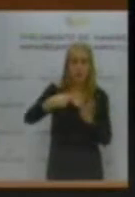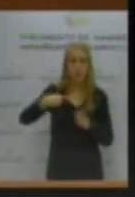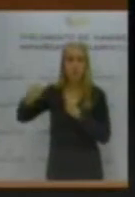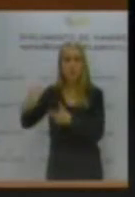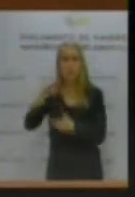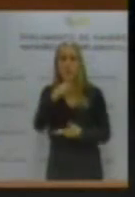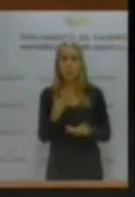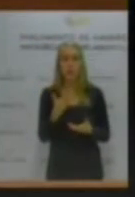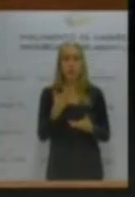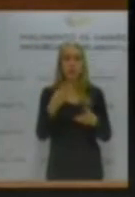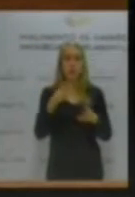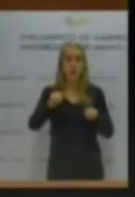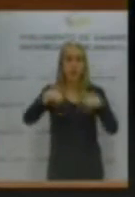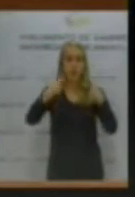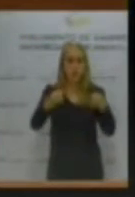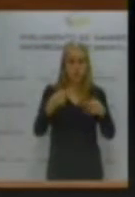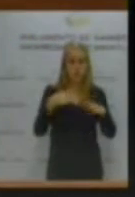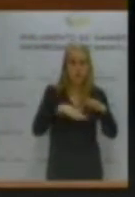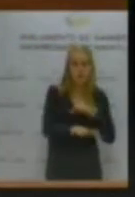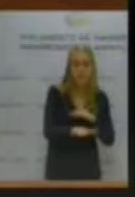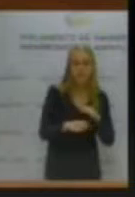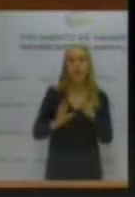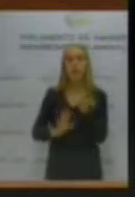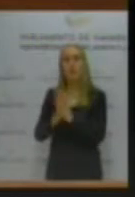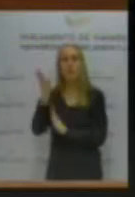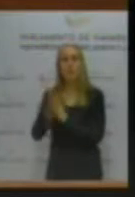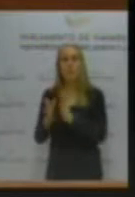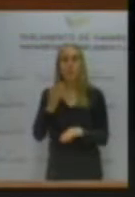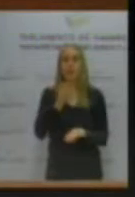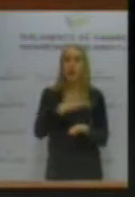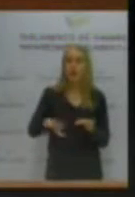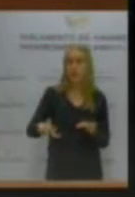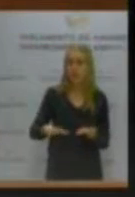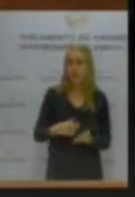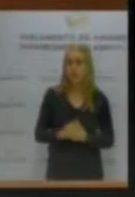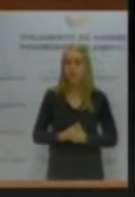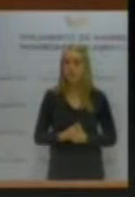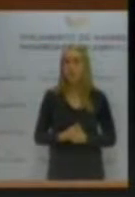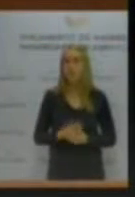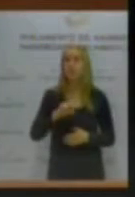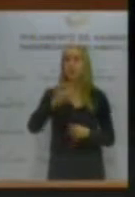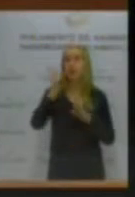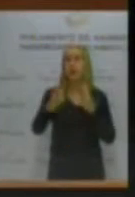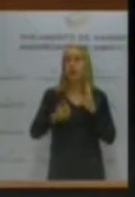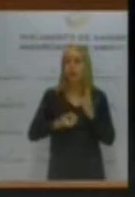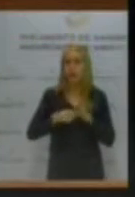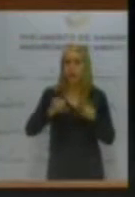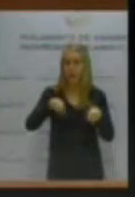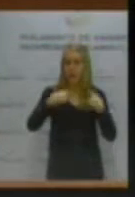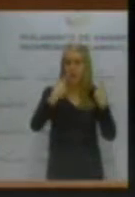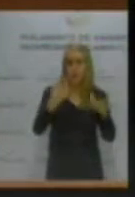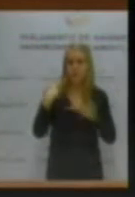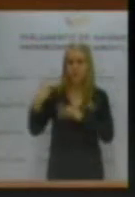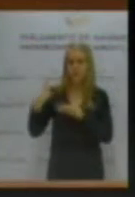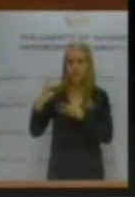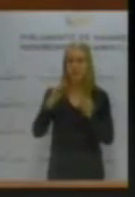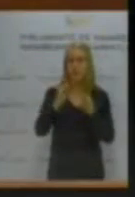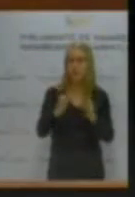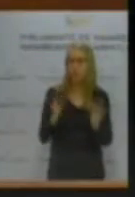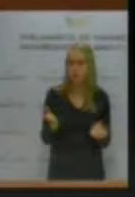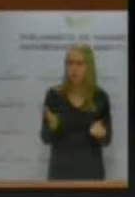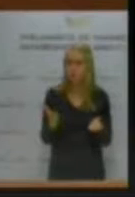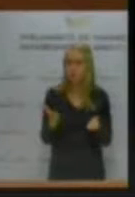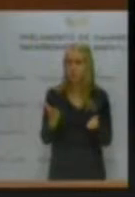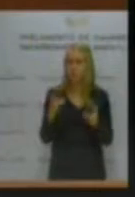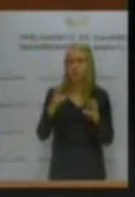entierra o se quema gratis? En resumen, esta ley de residuos y su fiscalidad está muy alejada